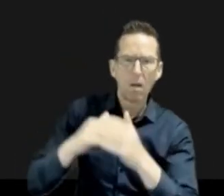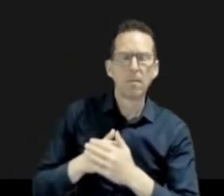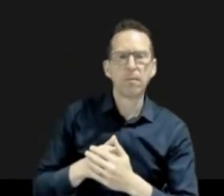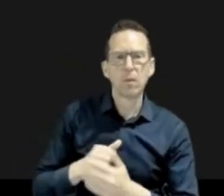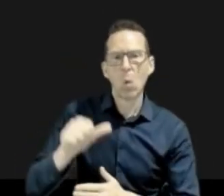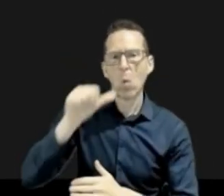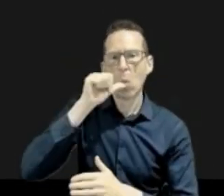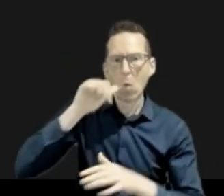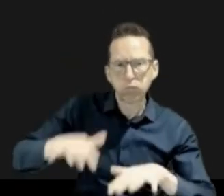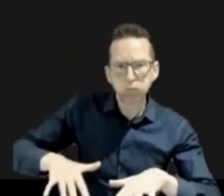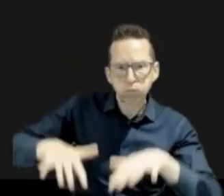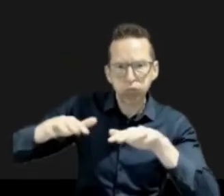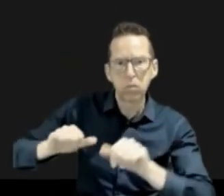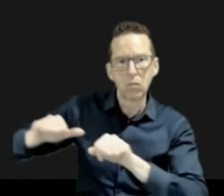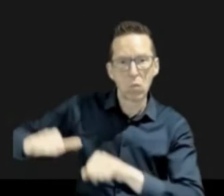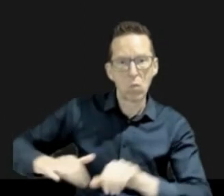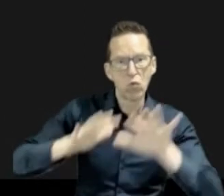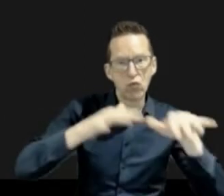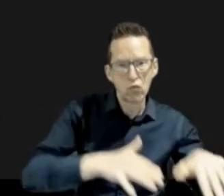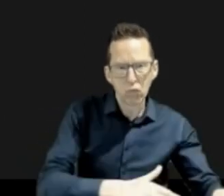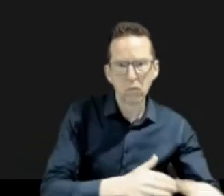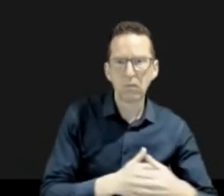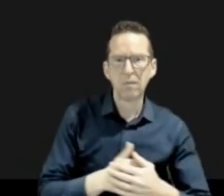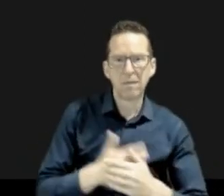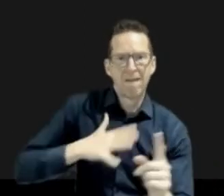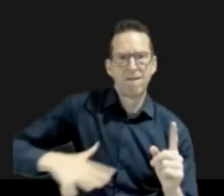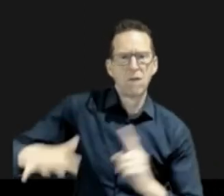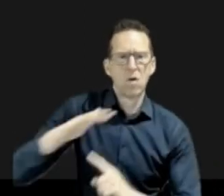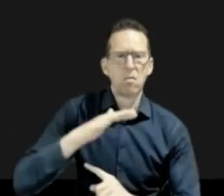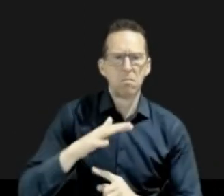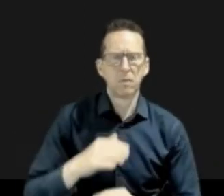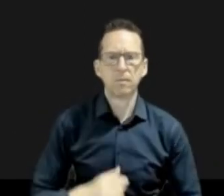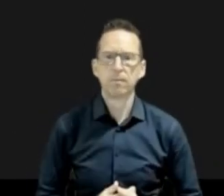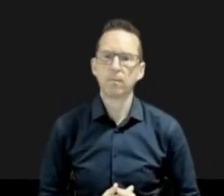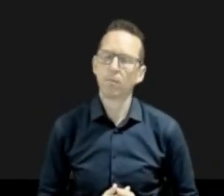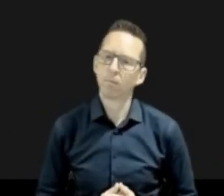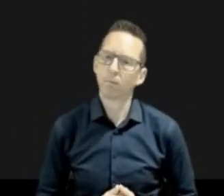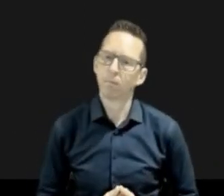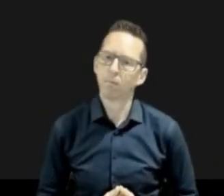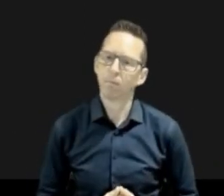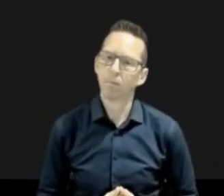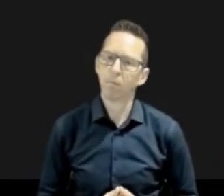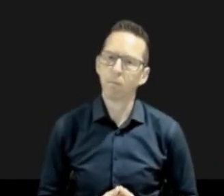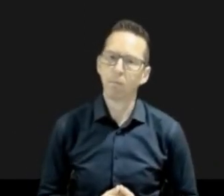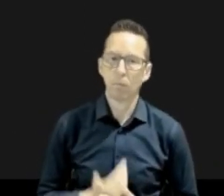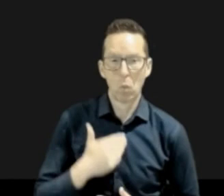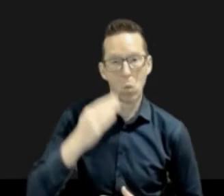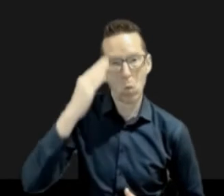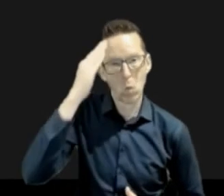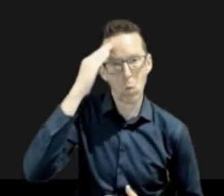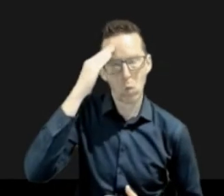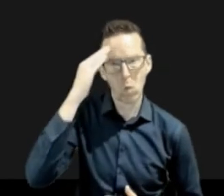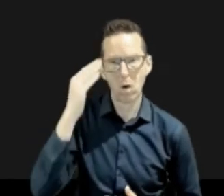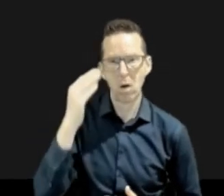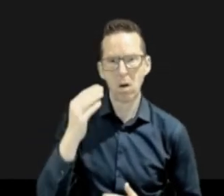de la comisión de servicios a seis comités permanentes y tres grupos de estudios